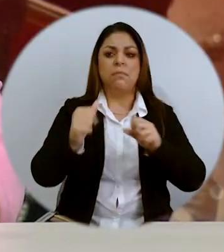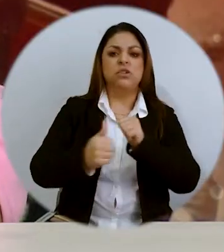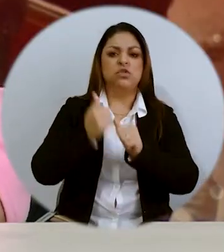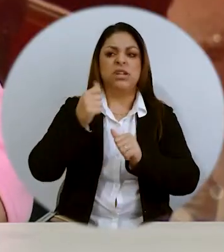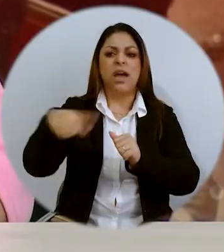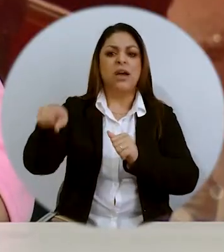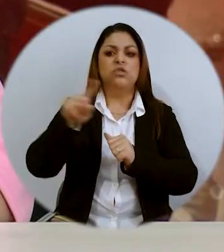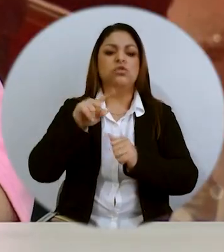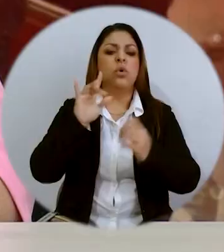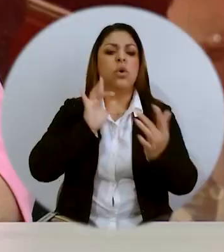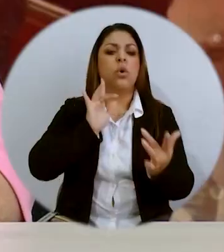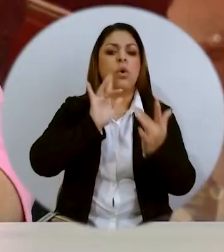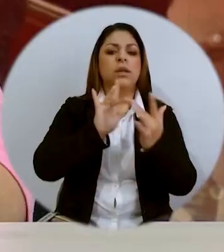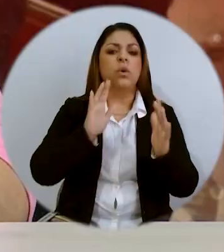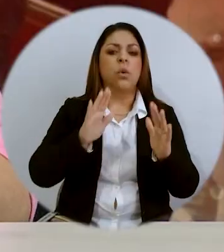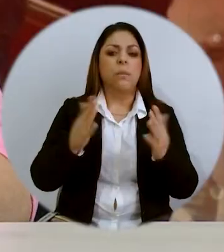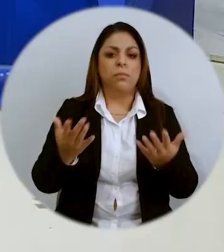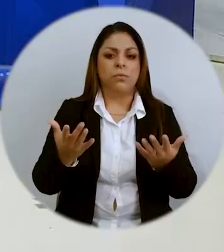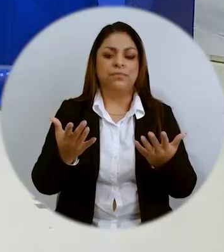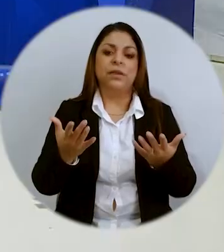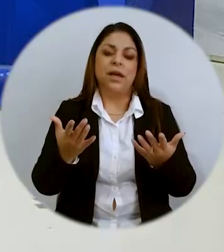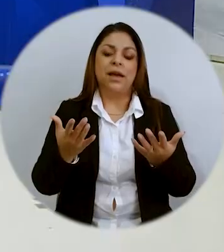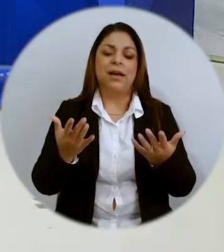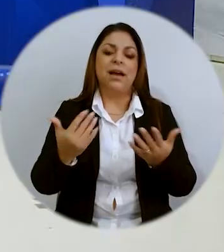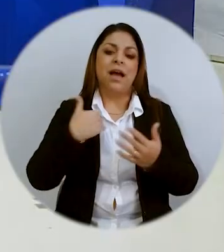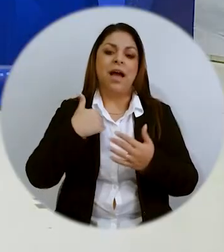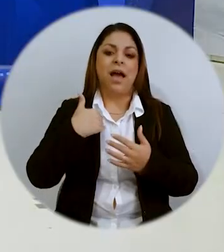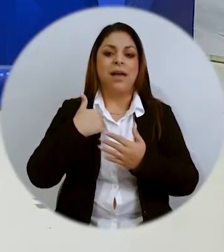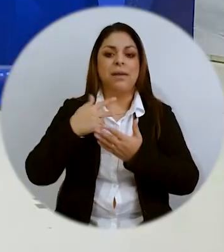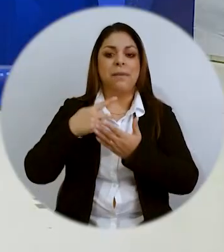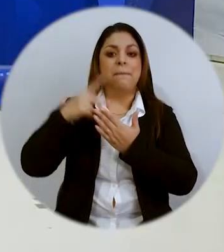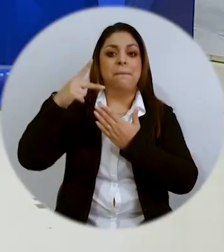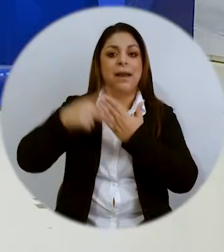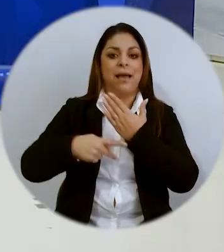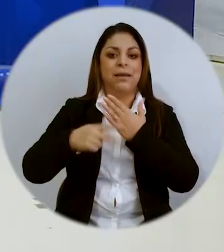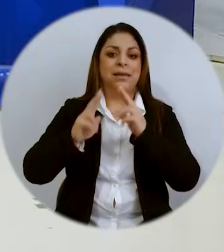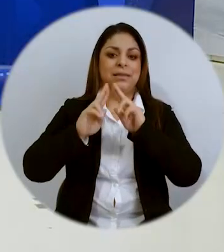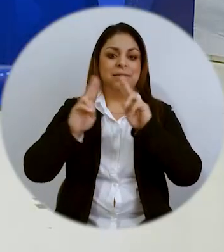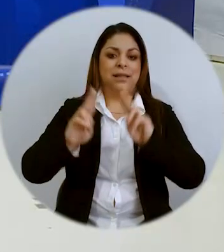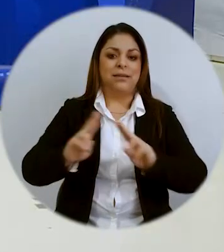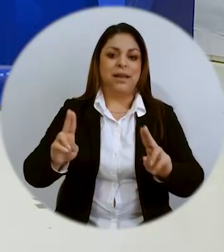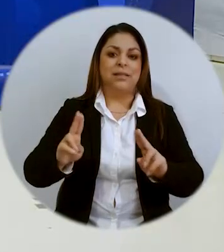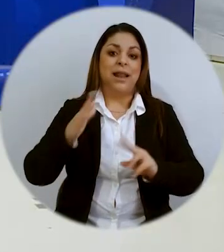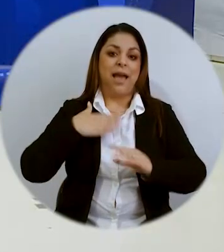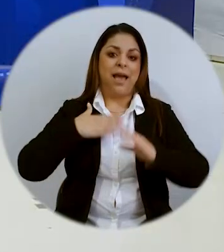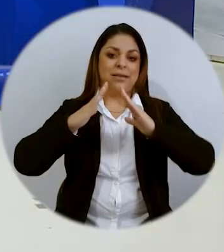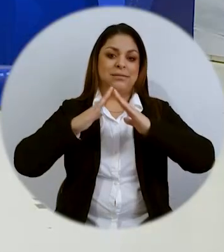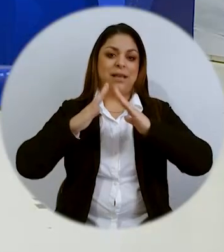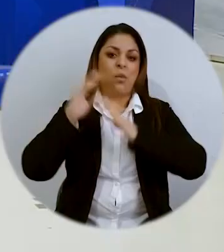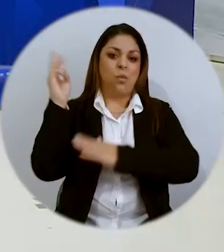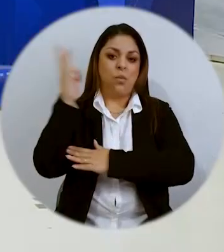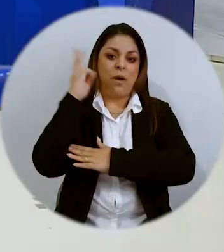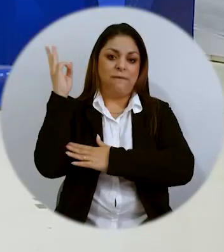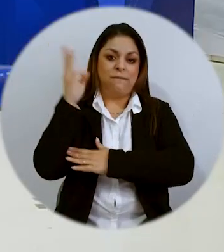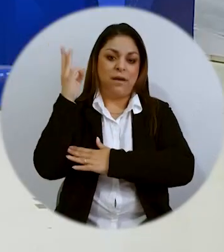están conectando por planes de Internet fijo en sus viviendas.